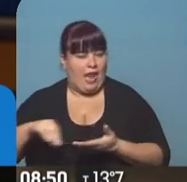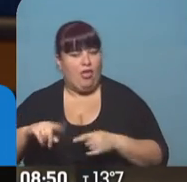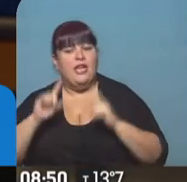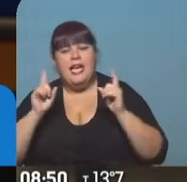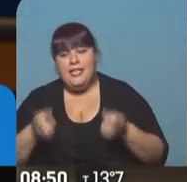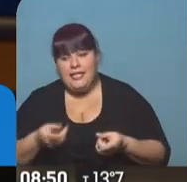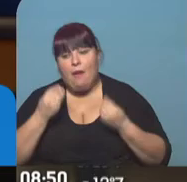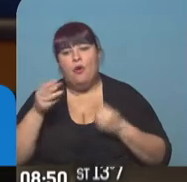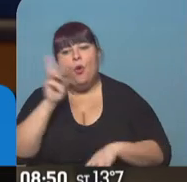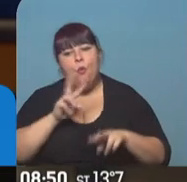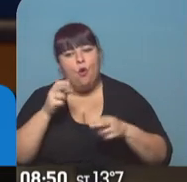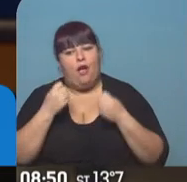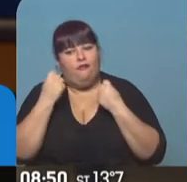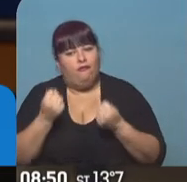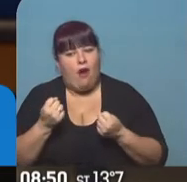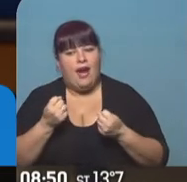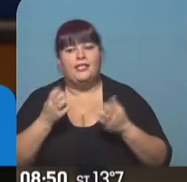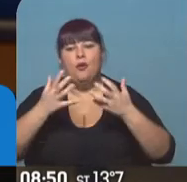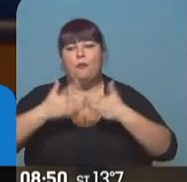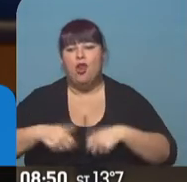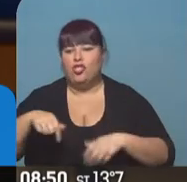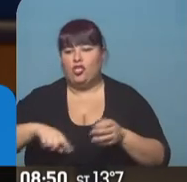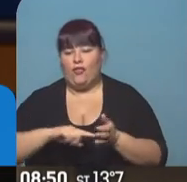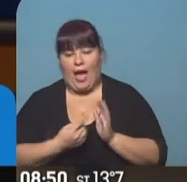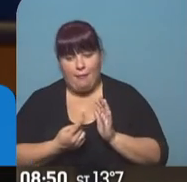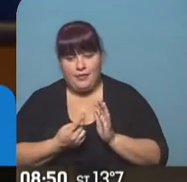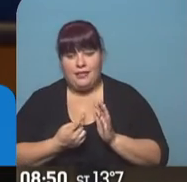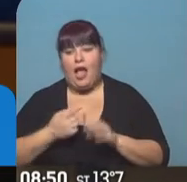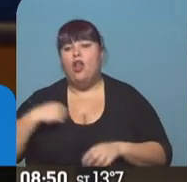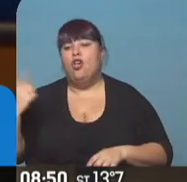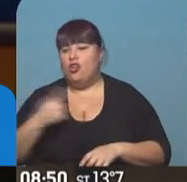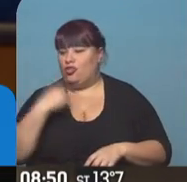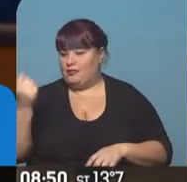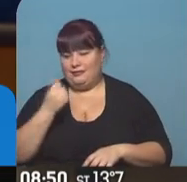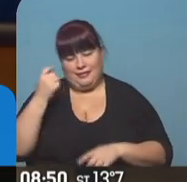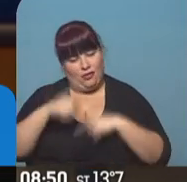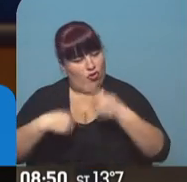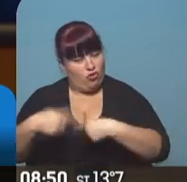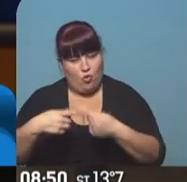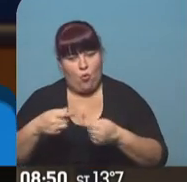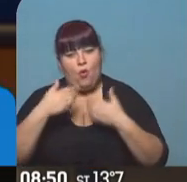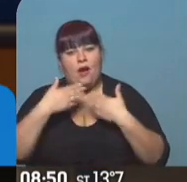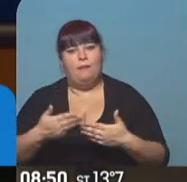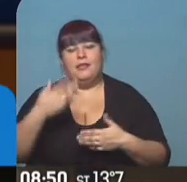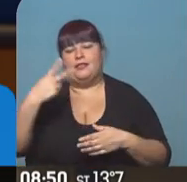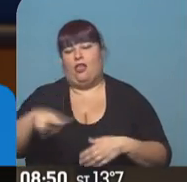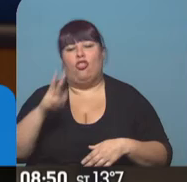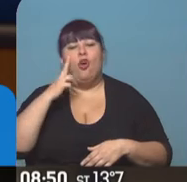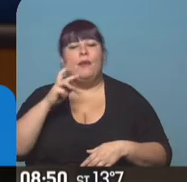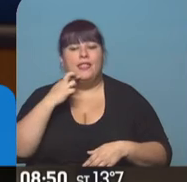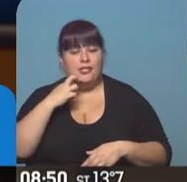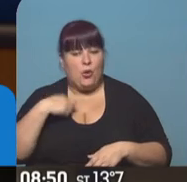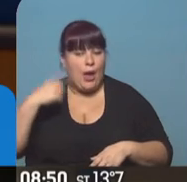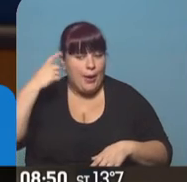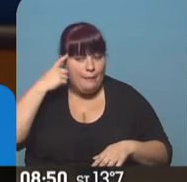porque hay que consolidar un proyecto en la ciudad de buenos aires al que nosotros pretendemos darle continuidad a partir del 2019 creemos